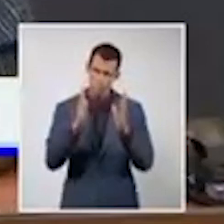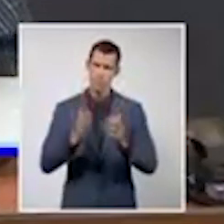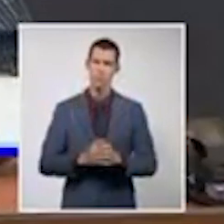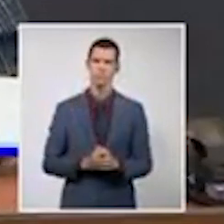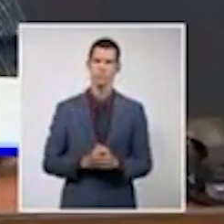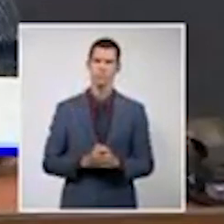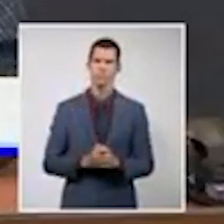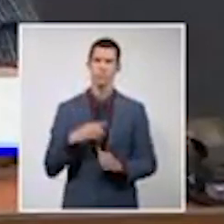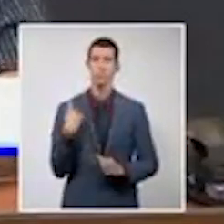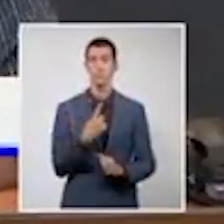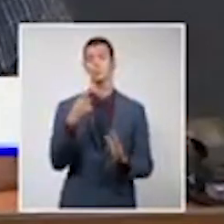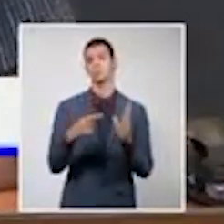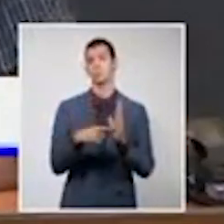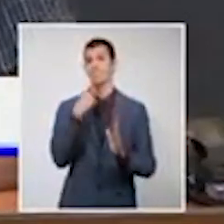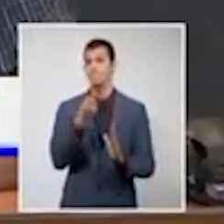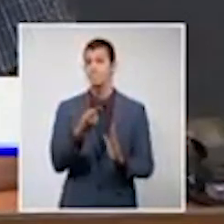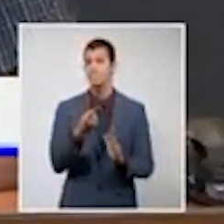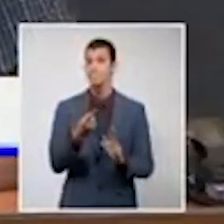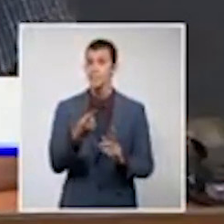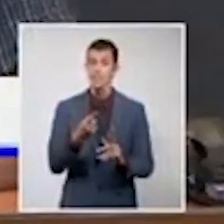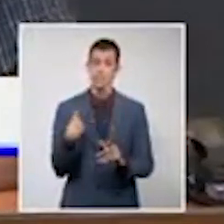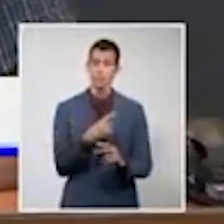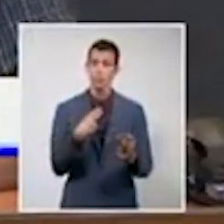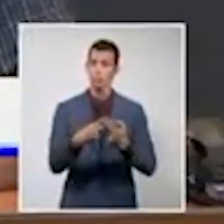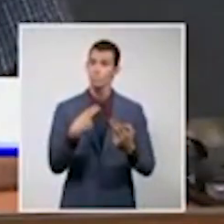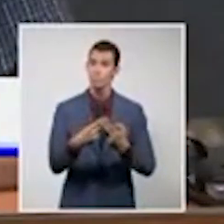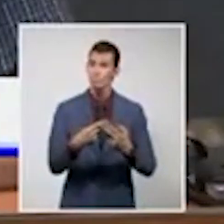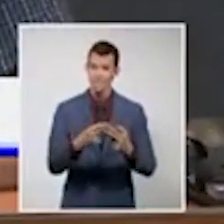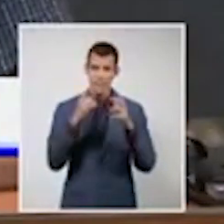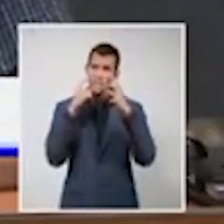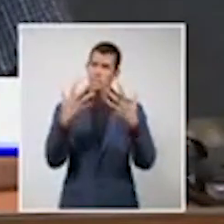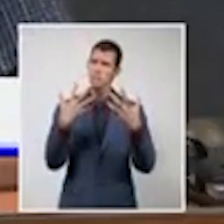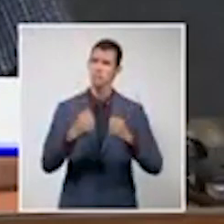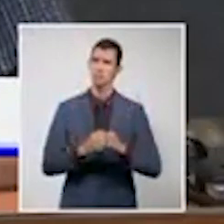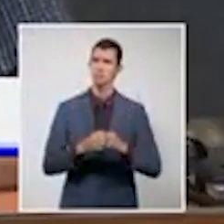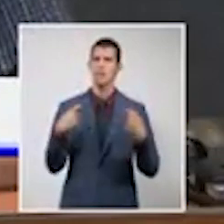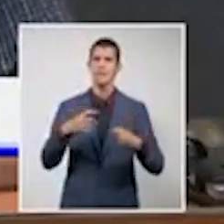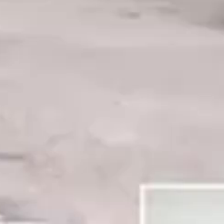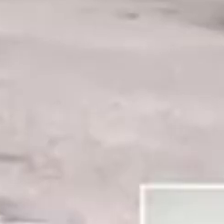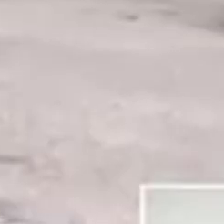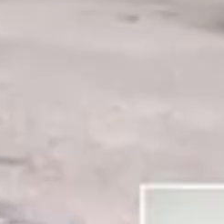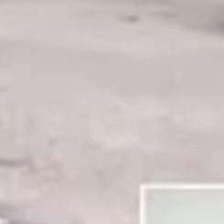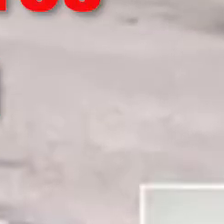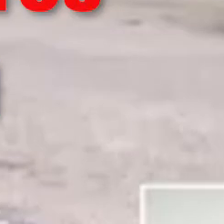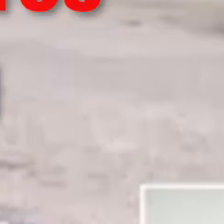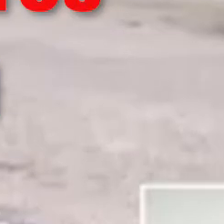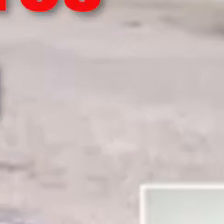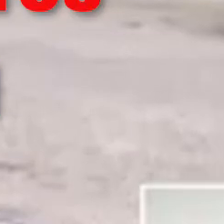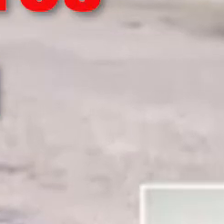confianza es ahora nuestro principal de energía y nosotros está dentro tenemos que ser las provincias